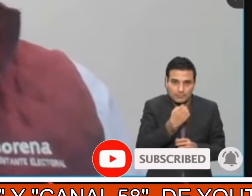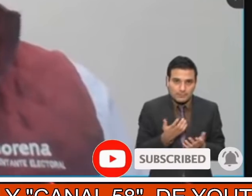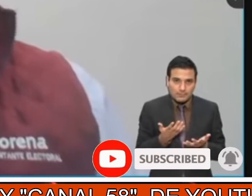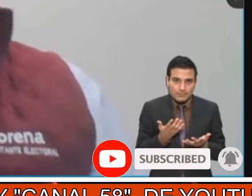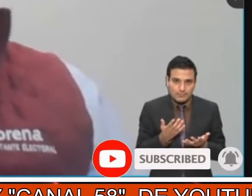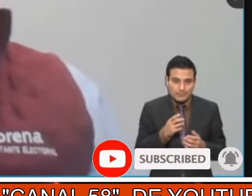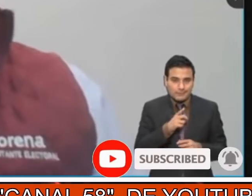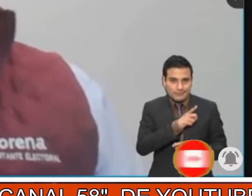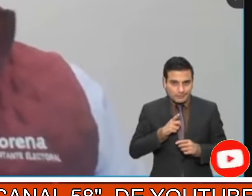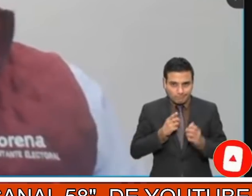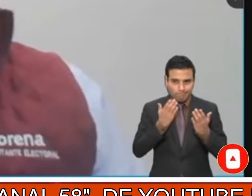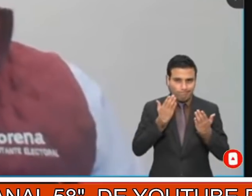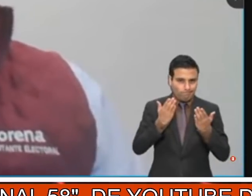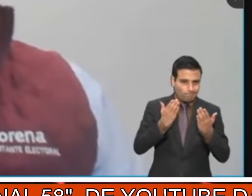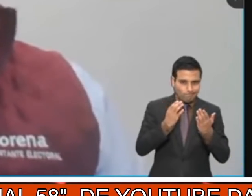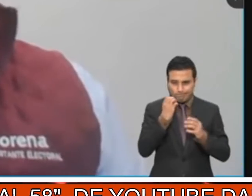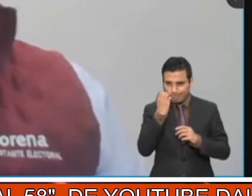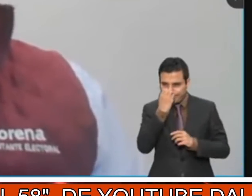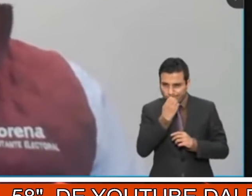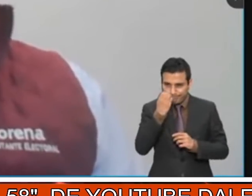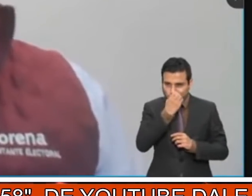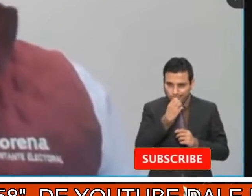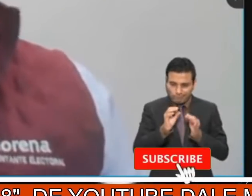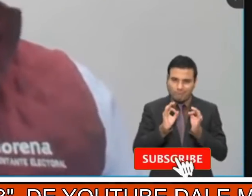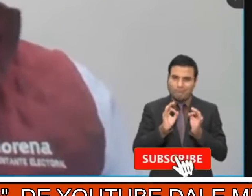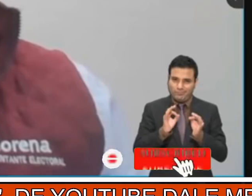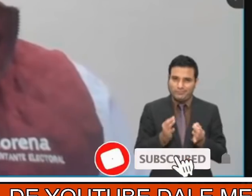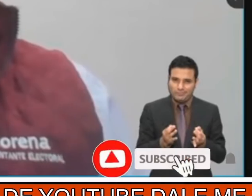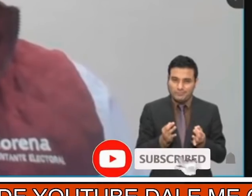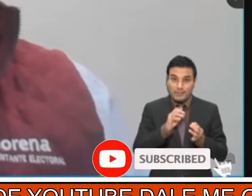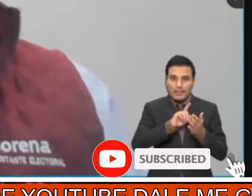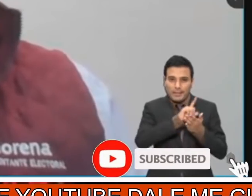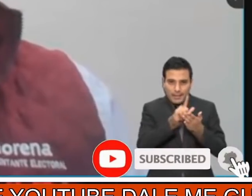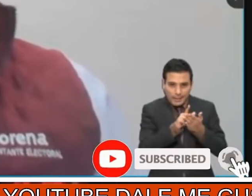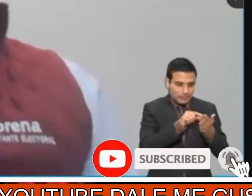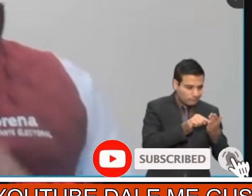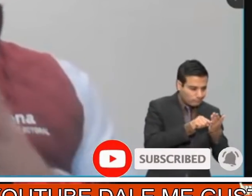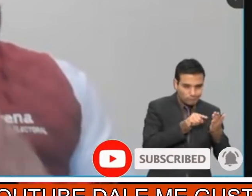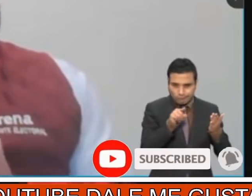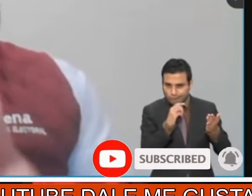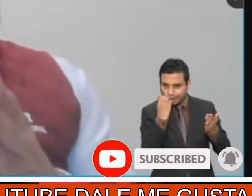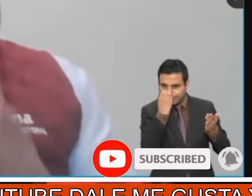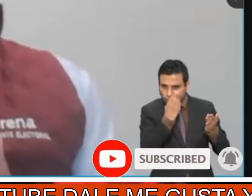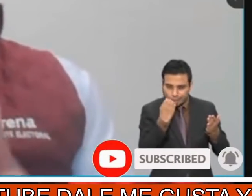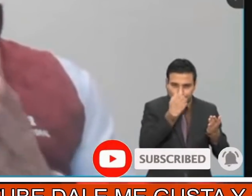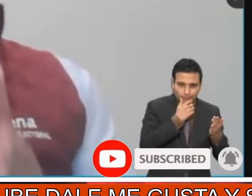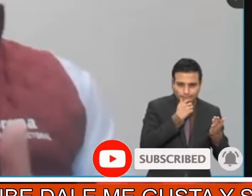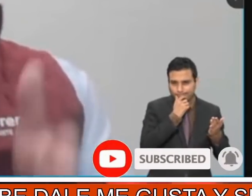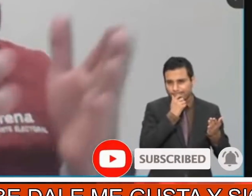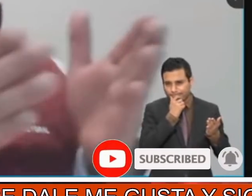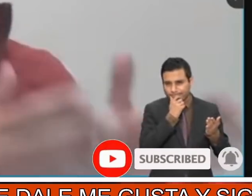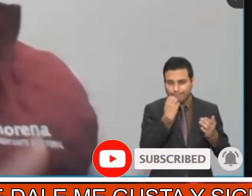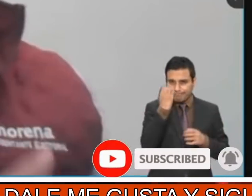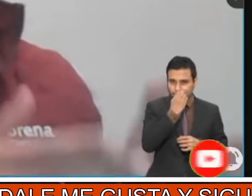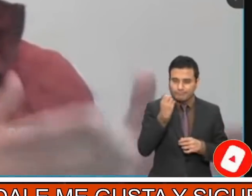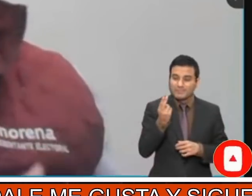una valoración objetiva, fría, jurídica, con los elementos que la propia autoridad